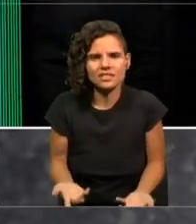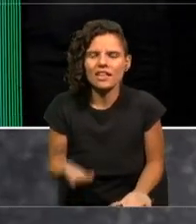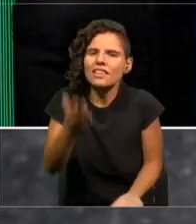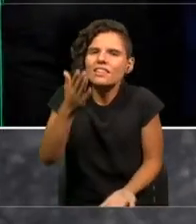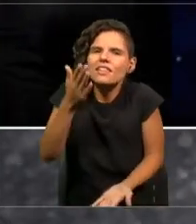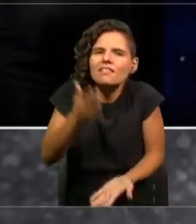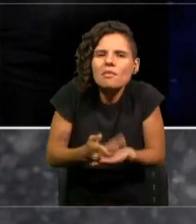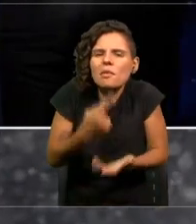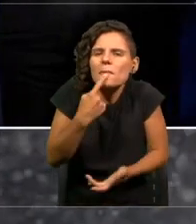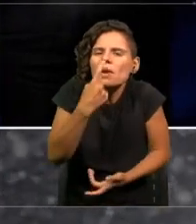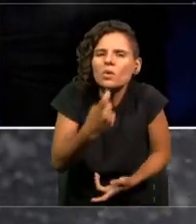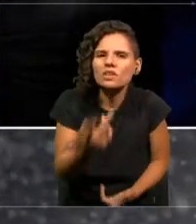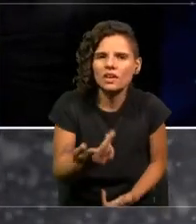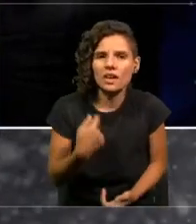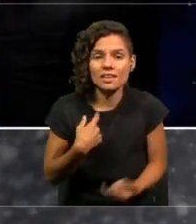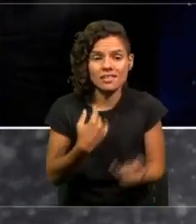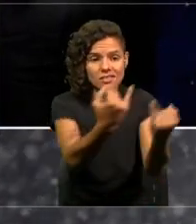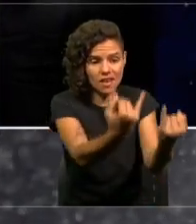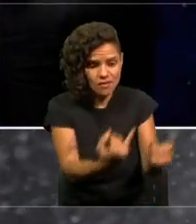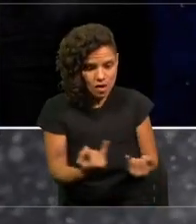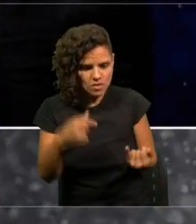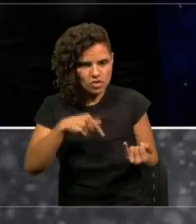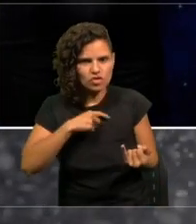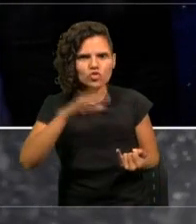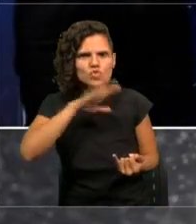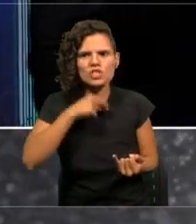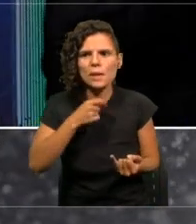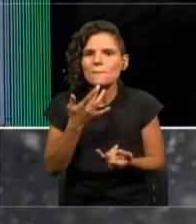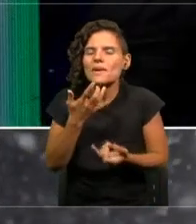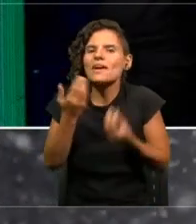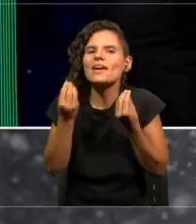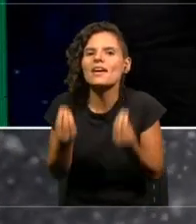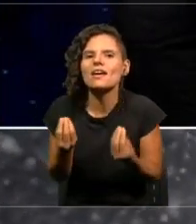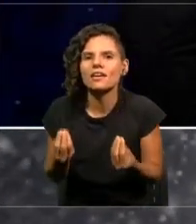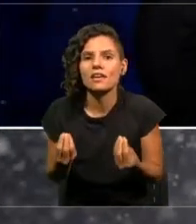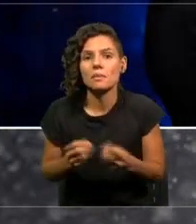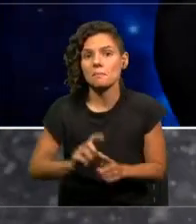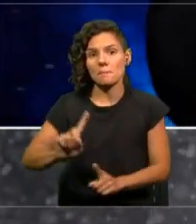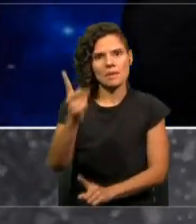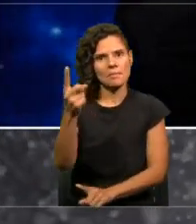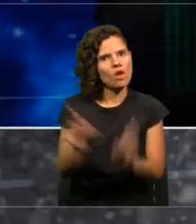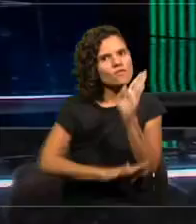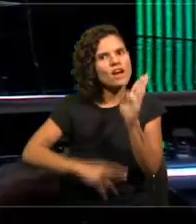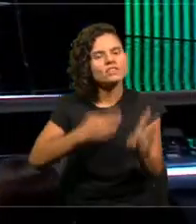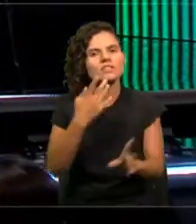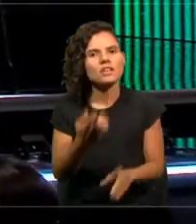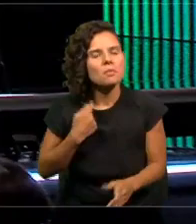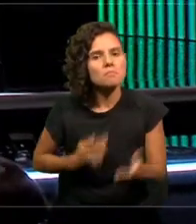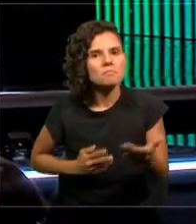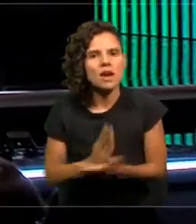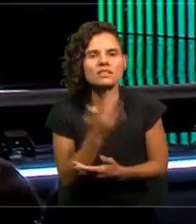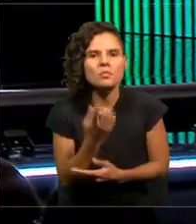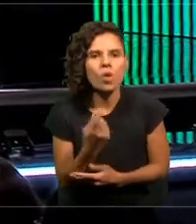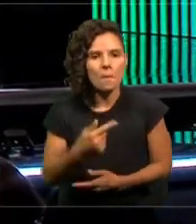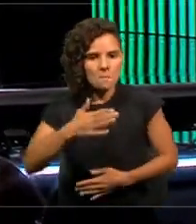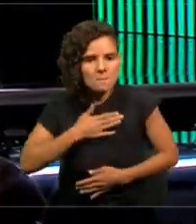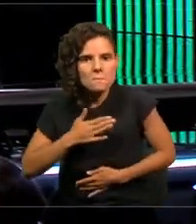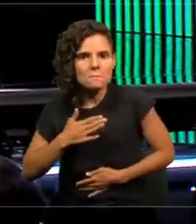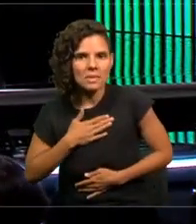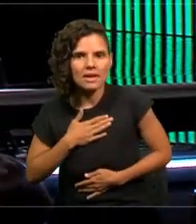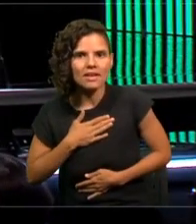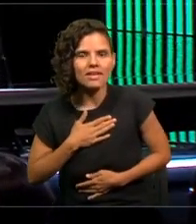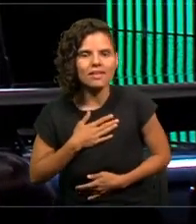cuál es el uso que se le dan a nuestros datos partamos de la base que son nuestros datos y en segundo lugar